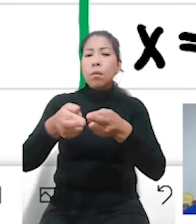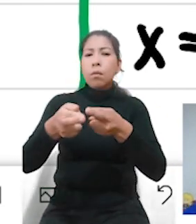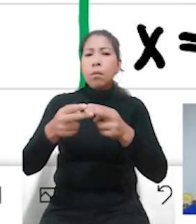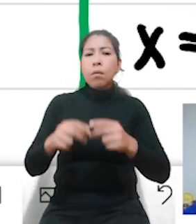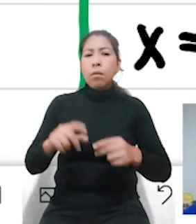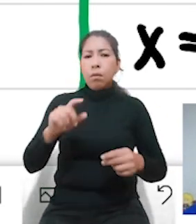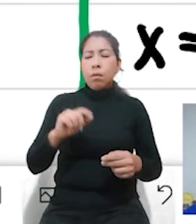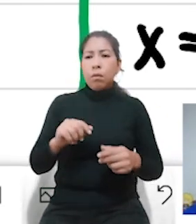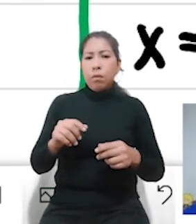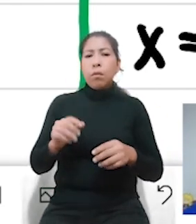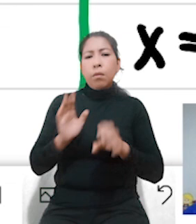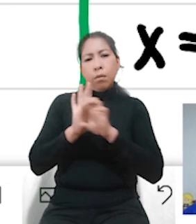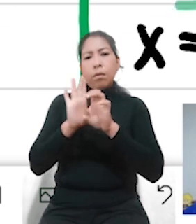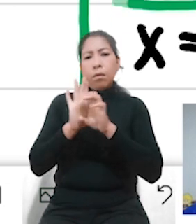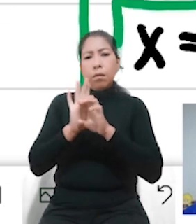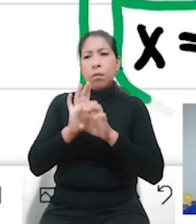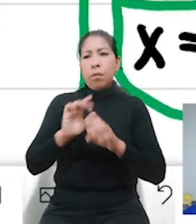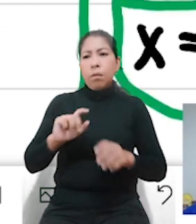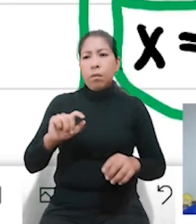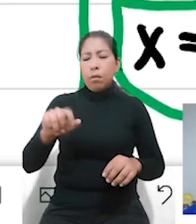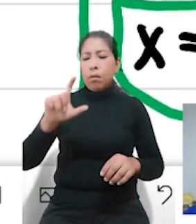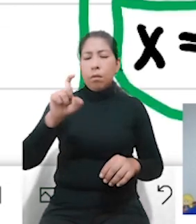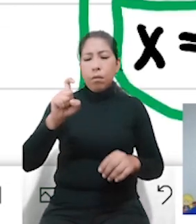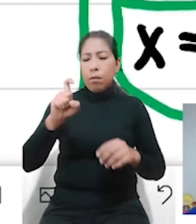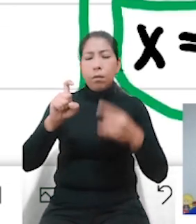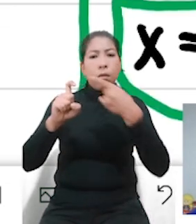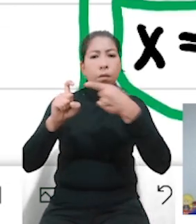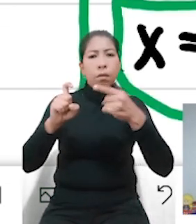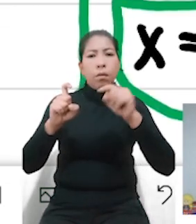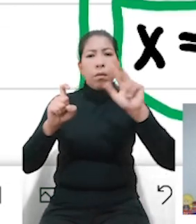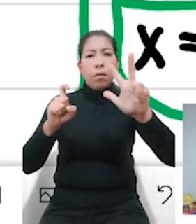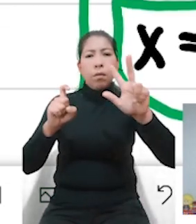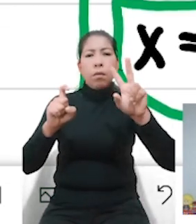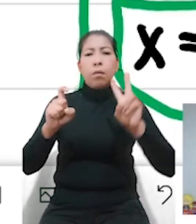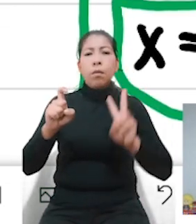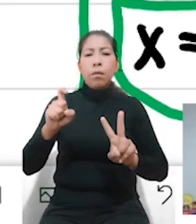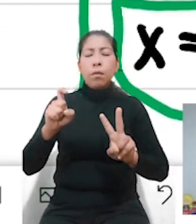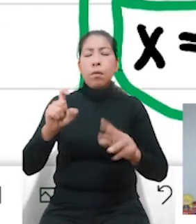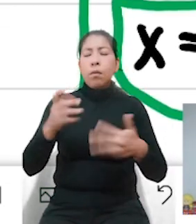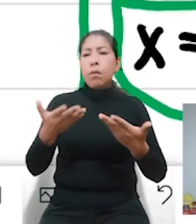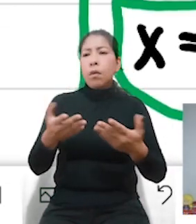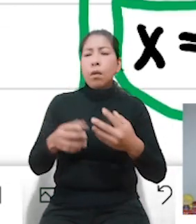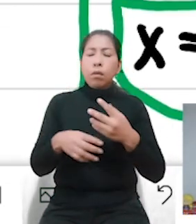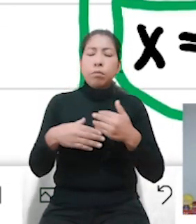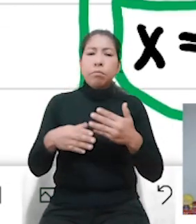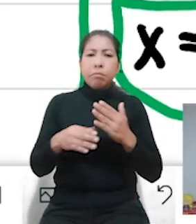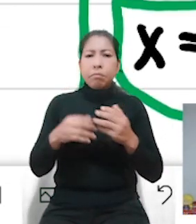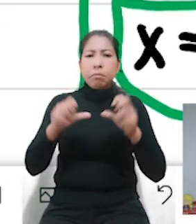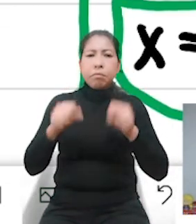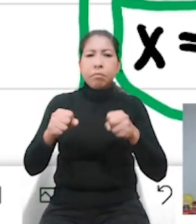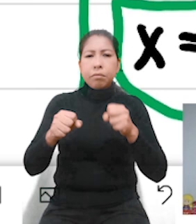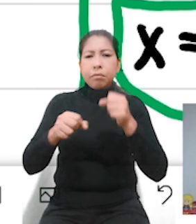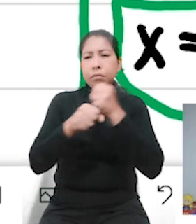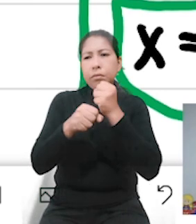resultado de nuestro ejercicio x igual 3 medios. De esta forma hemos